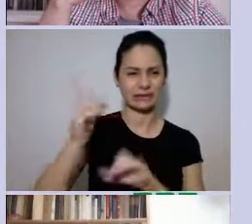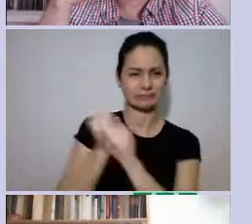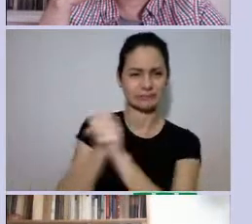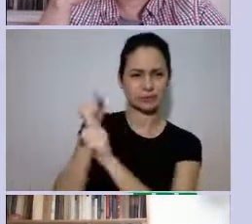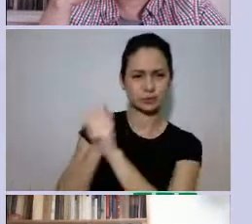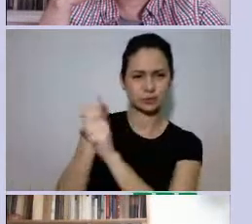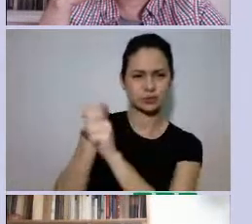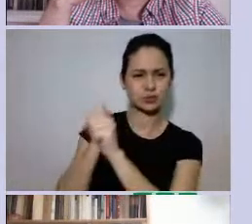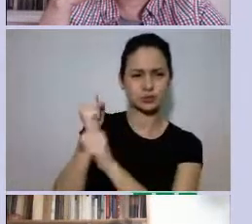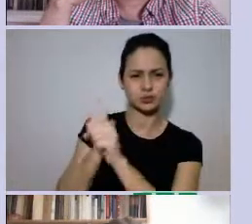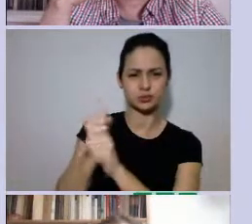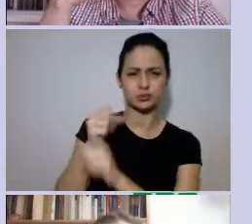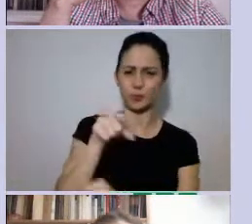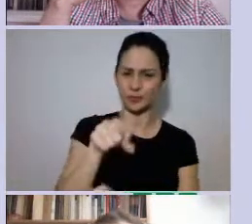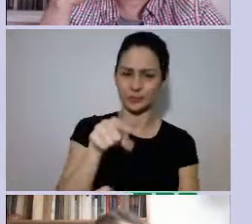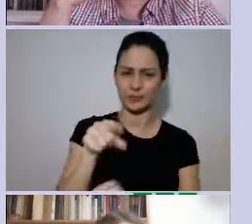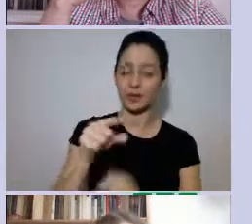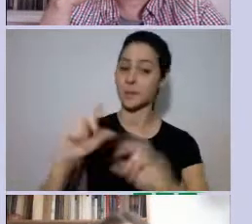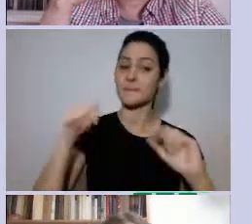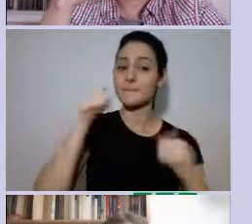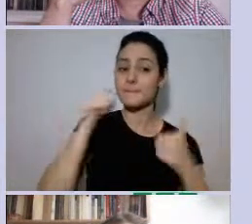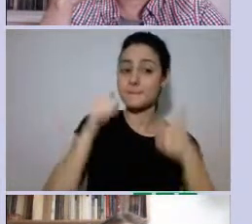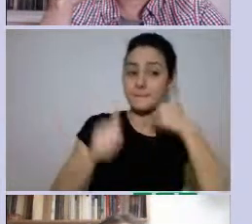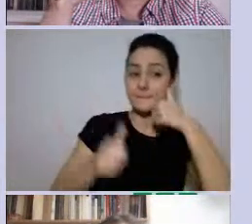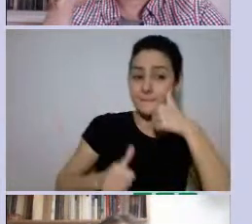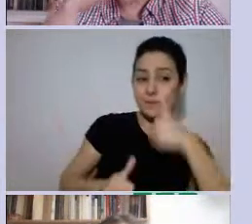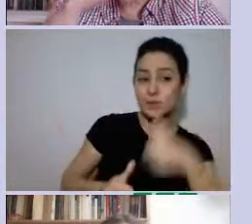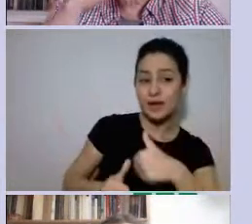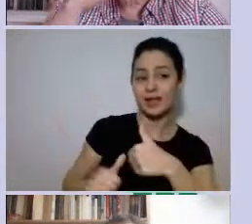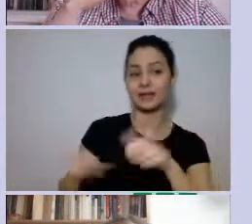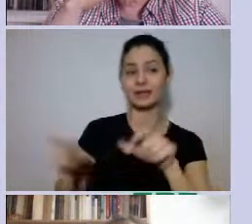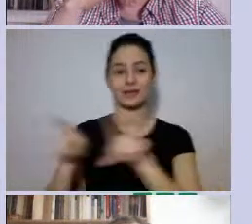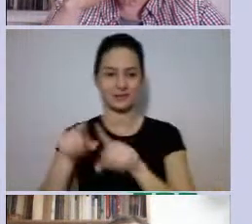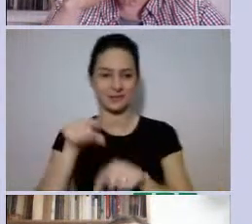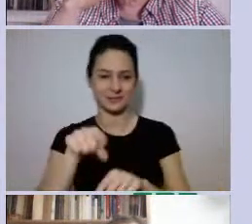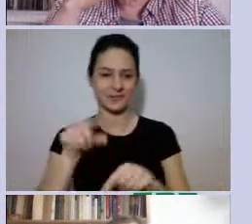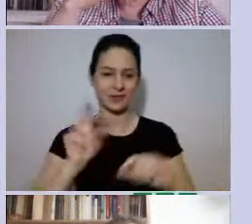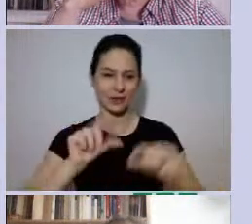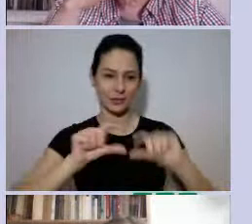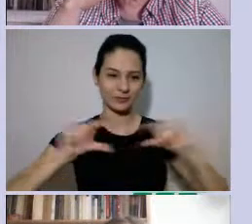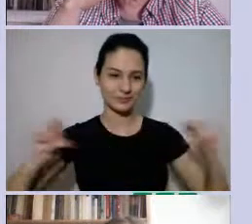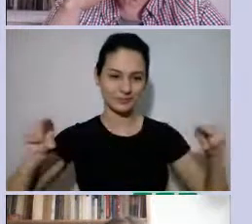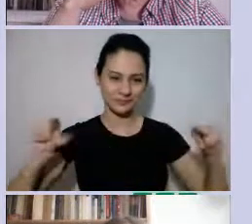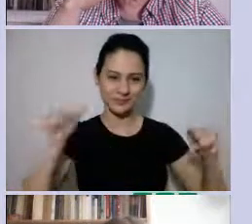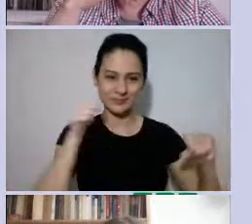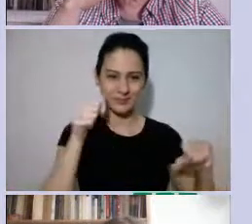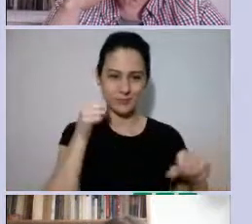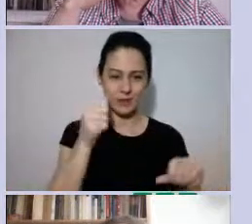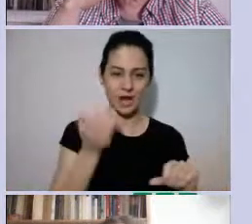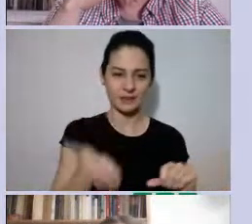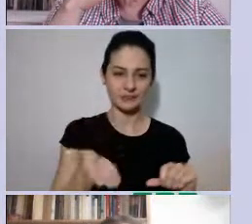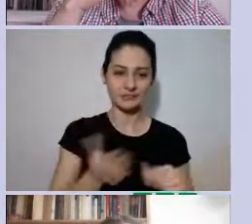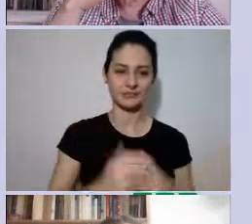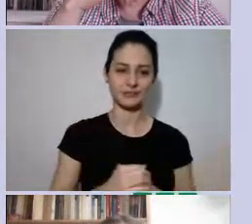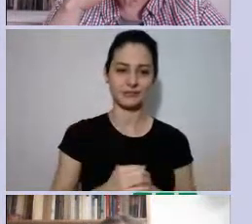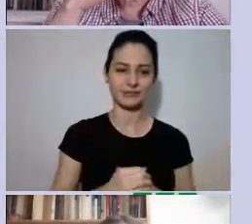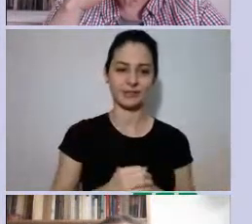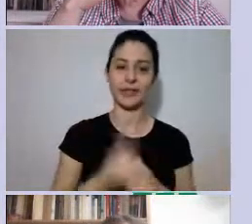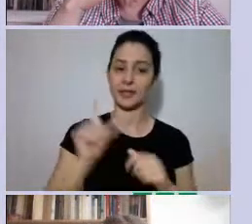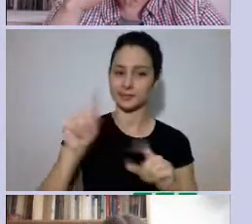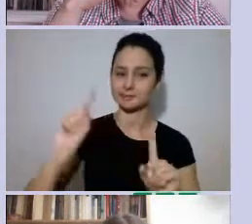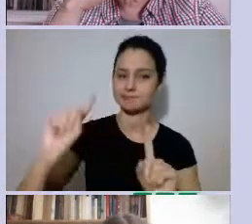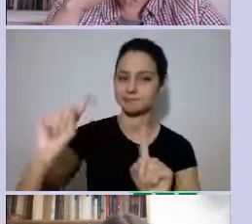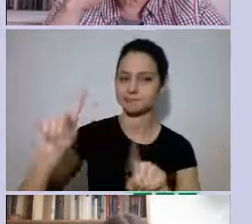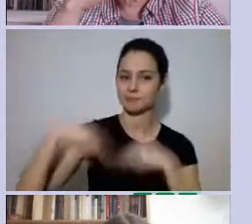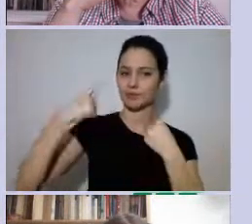Pensando en la relación entre mujeres y pulque, ya el nombre de Mujeres Milenarias es provocador. En